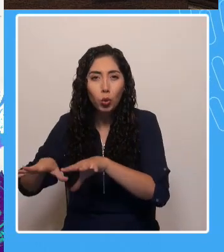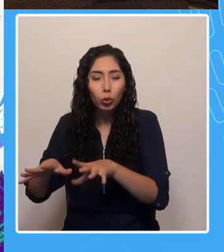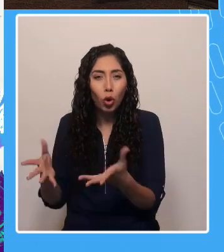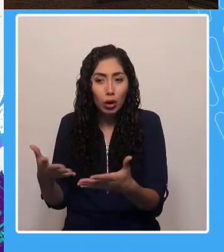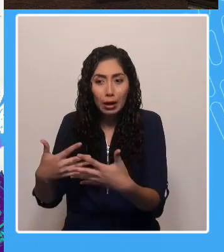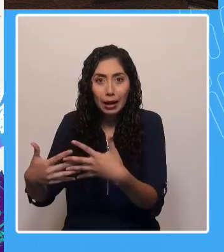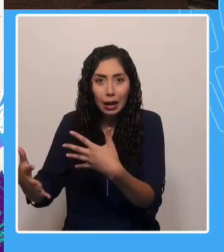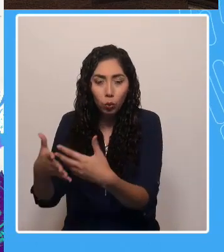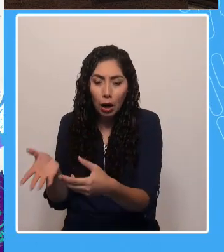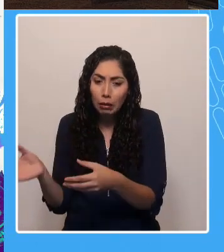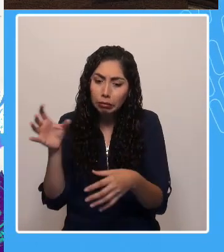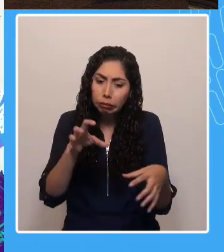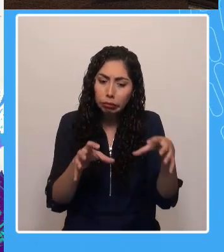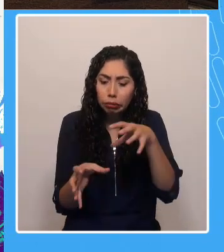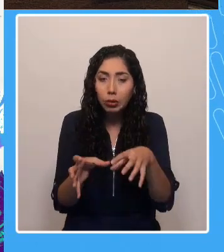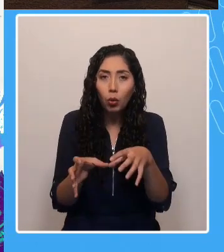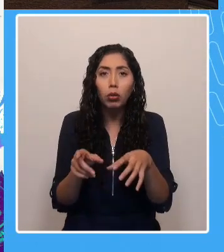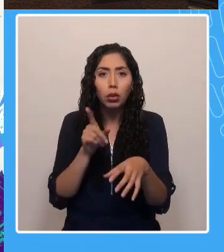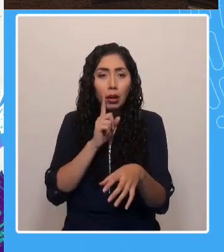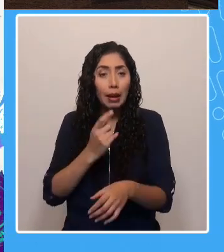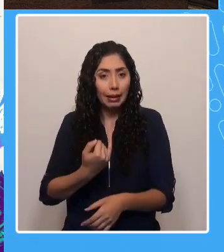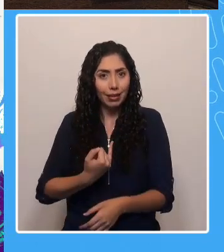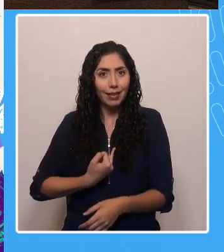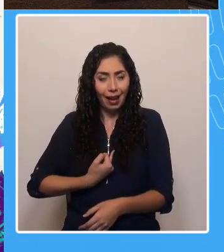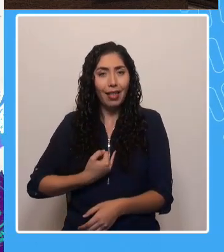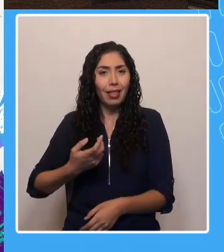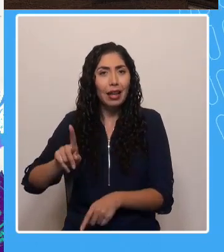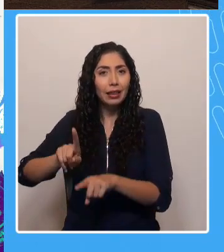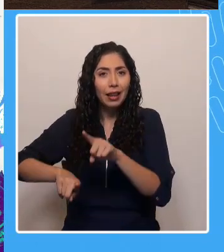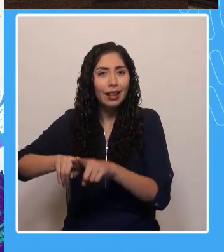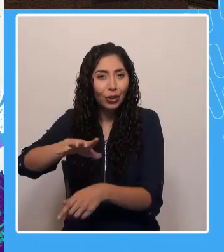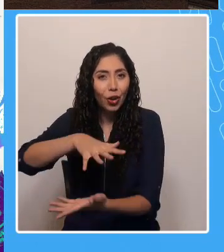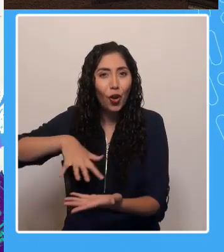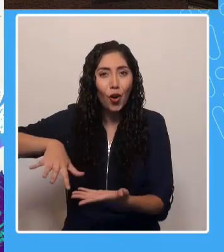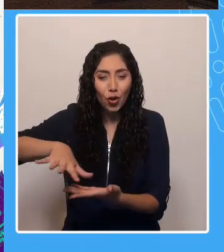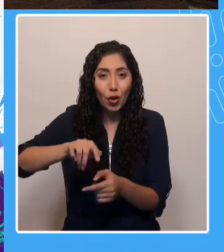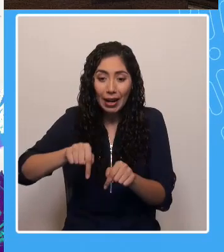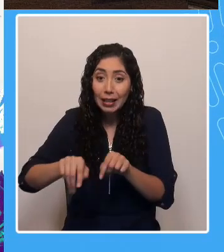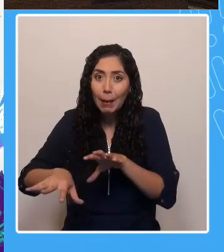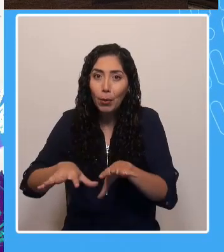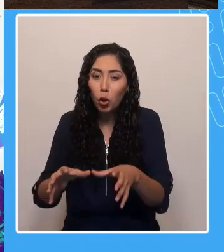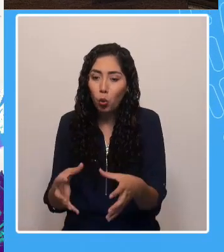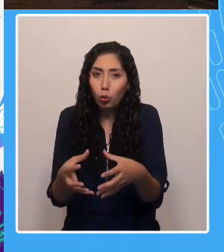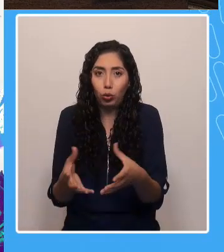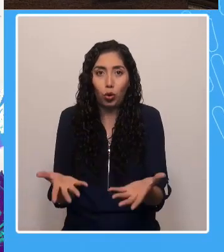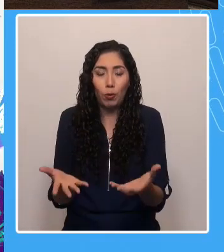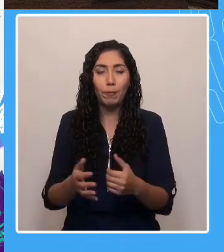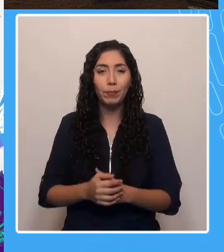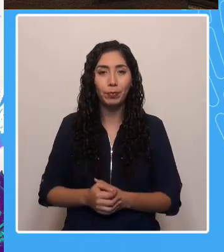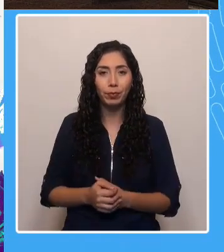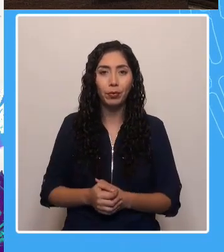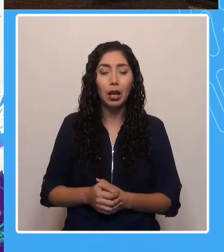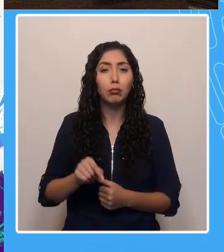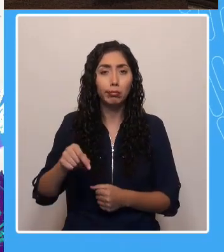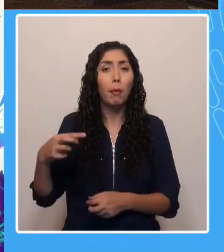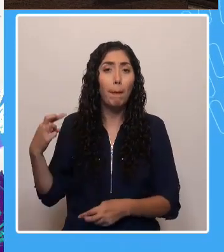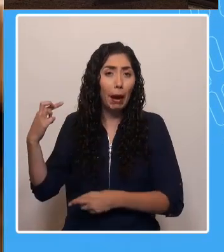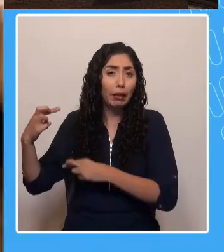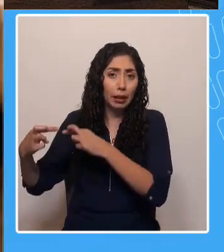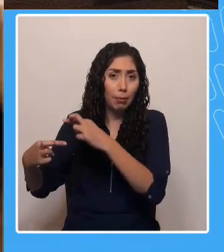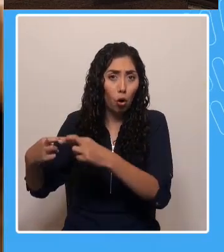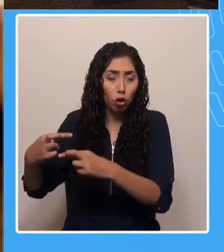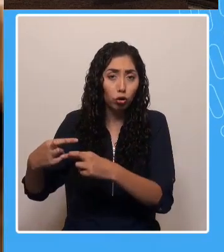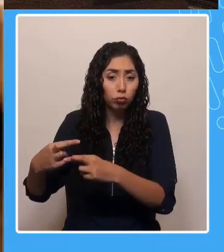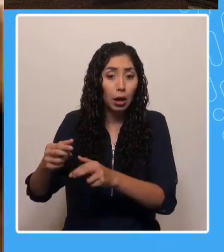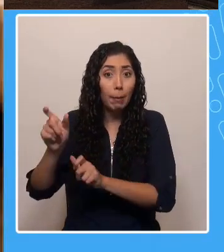herencias culturales identitarias de los territorios en esas piezas. Son patrimonio cultural inmaterial. La artesanía cumple un